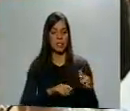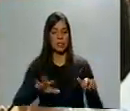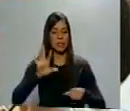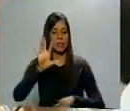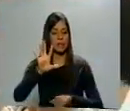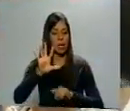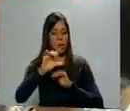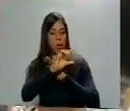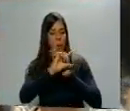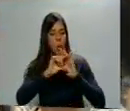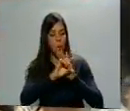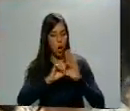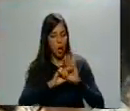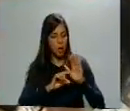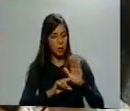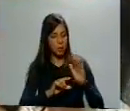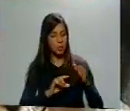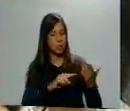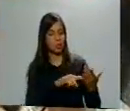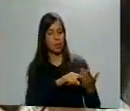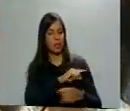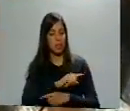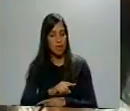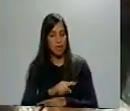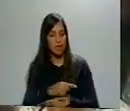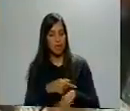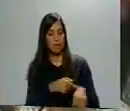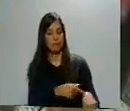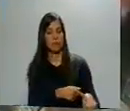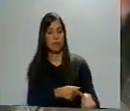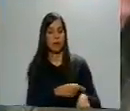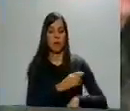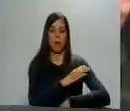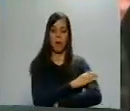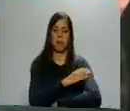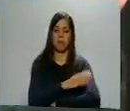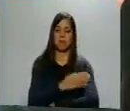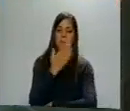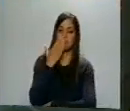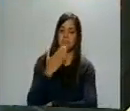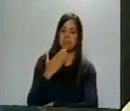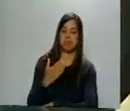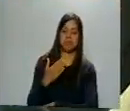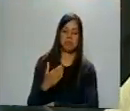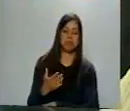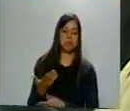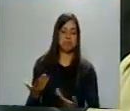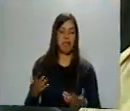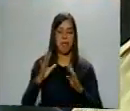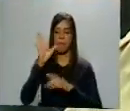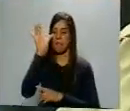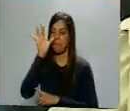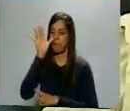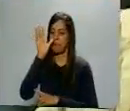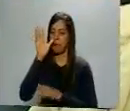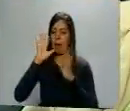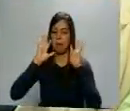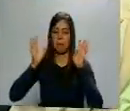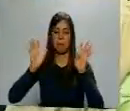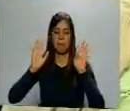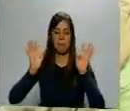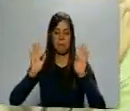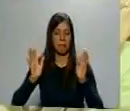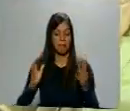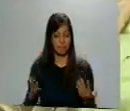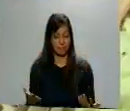artículos dedicados a deberes de los venezolanos, es un saludo a la bandera. O sea que eso se puso allí solamente por